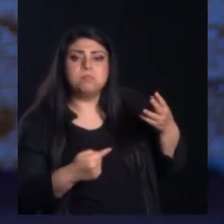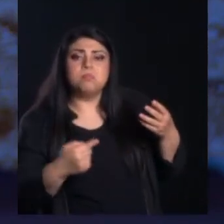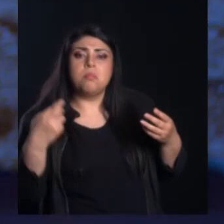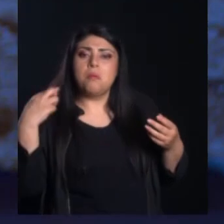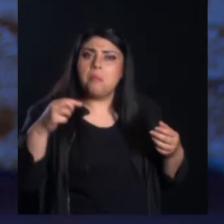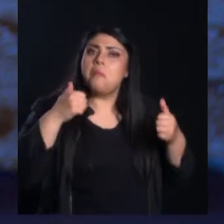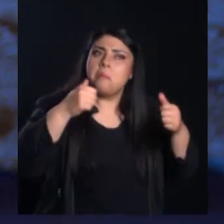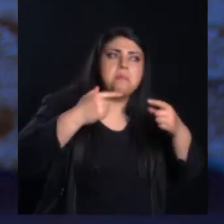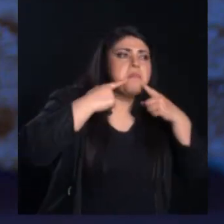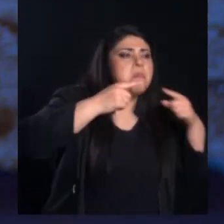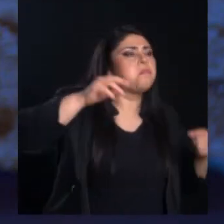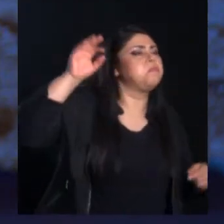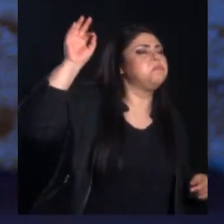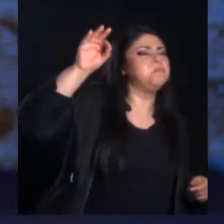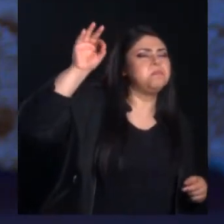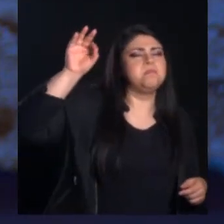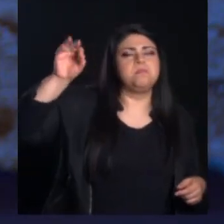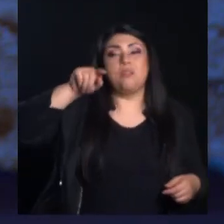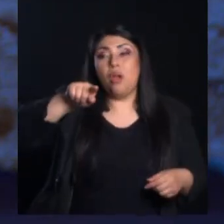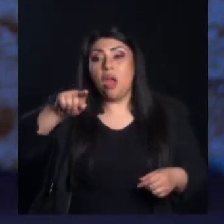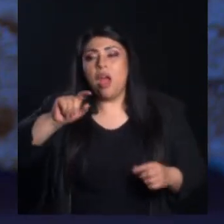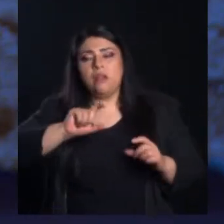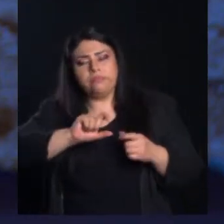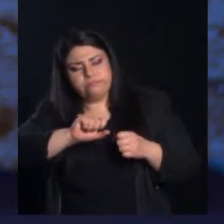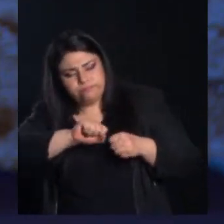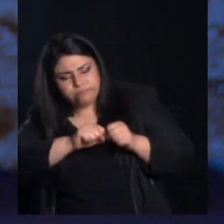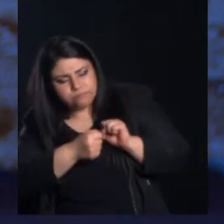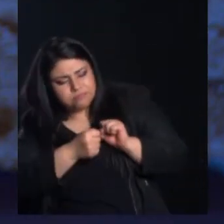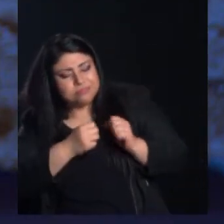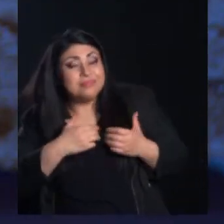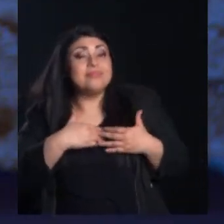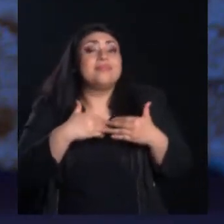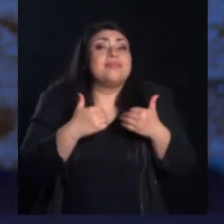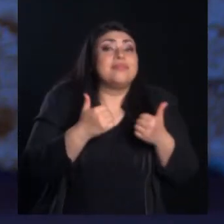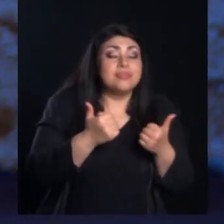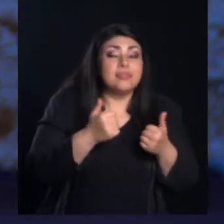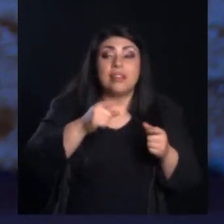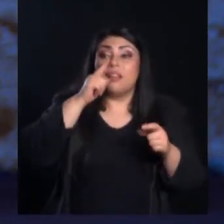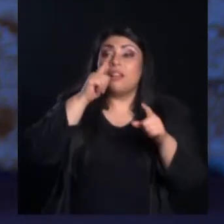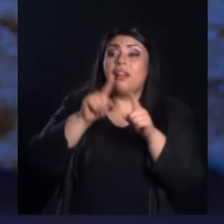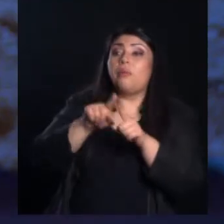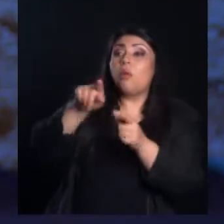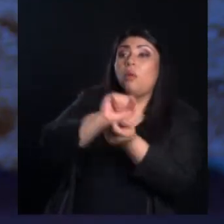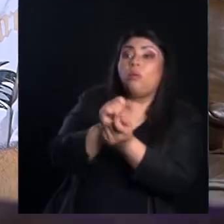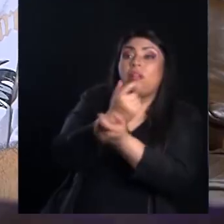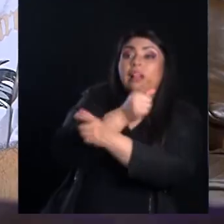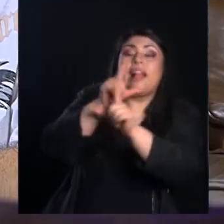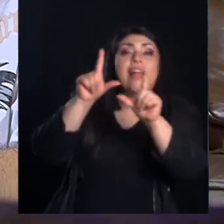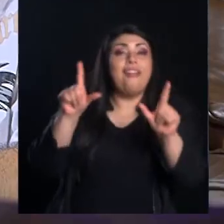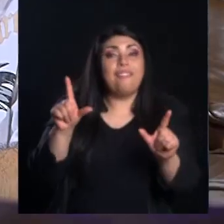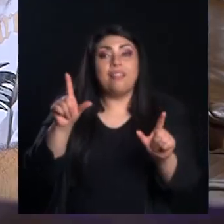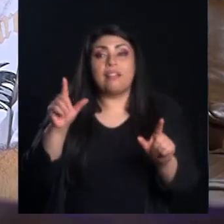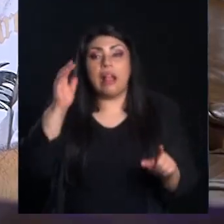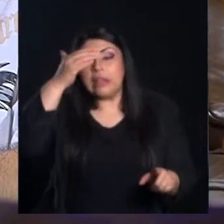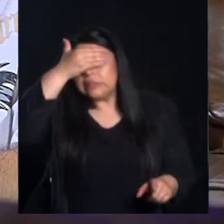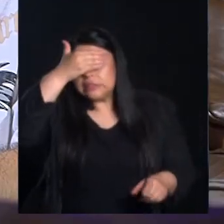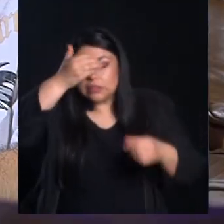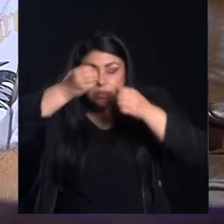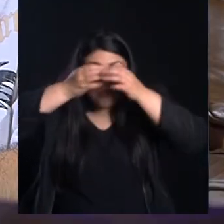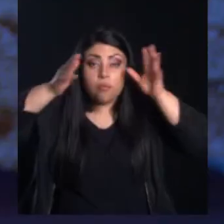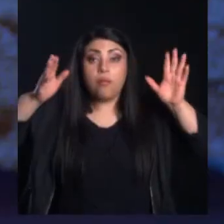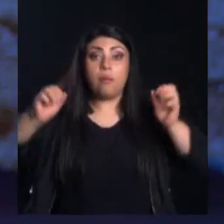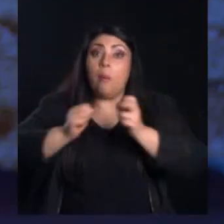dar buenas nuevas para sanar los quebrantados para pregonar libertad a los cautivos darles a los ciegos que son